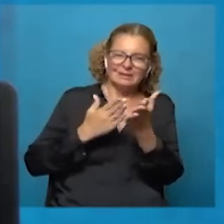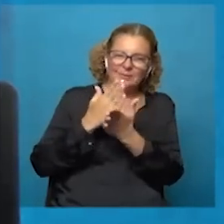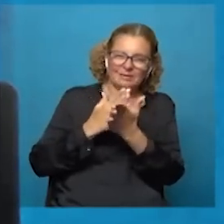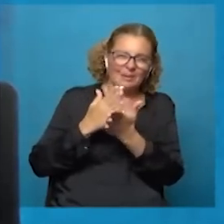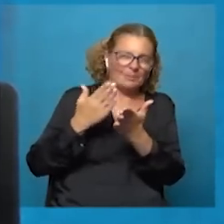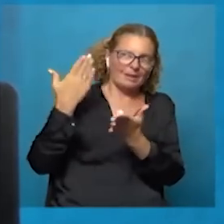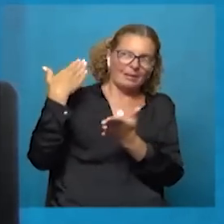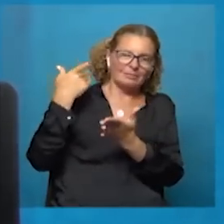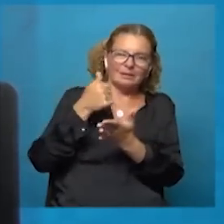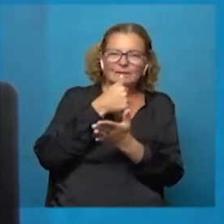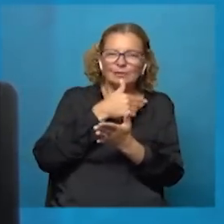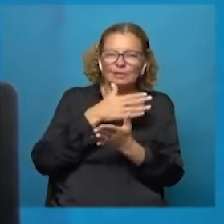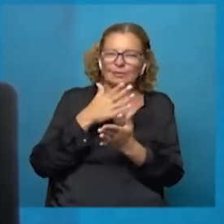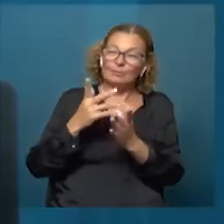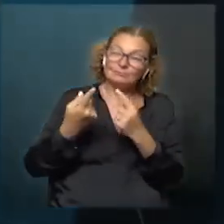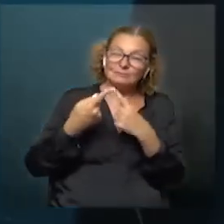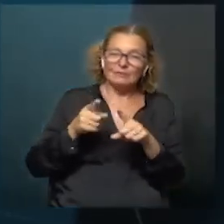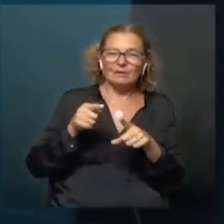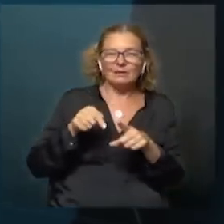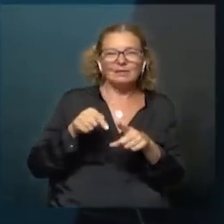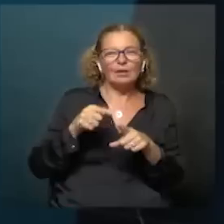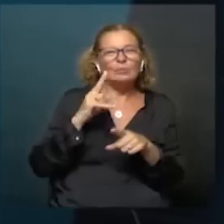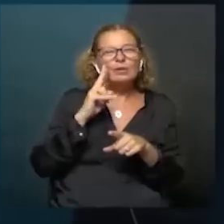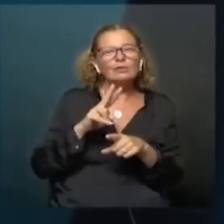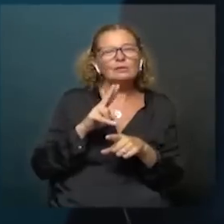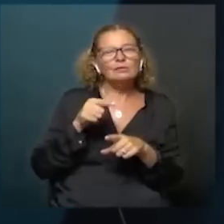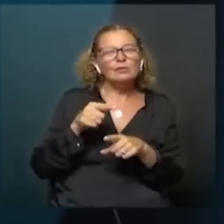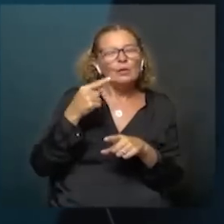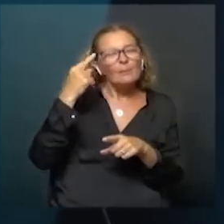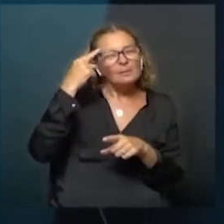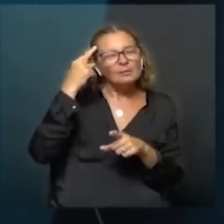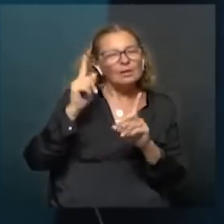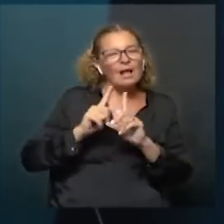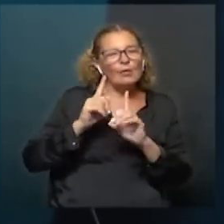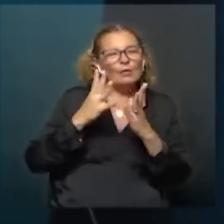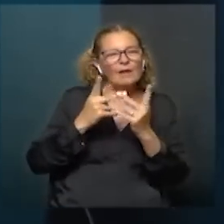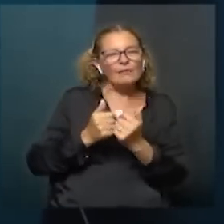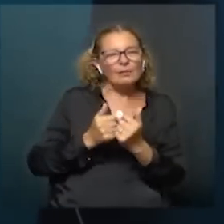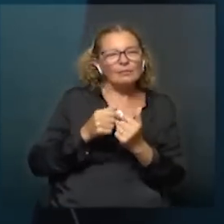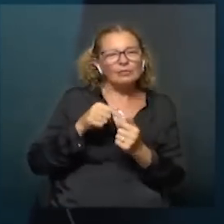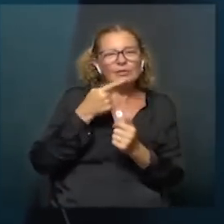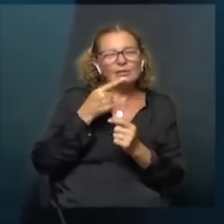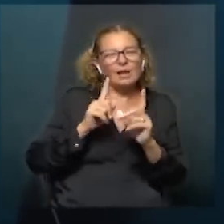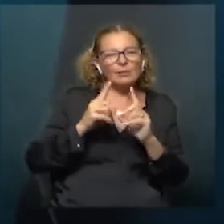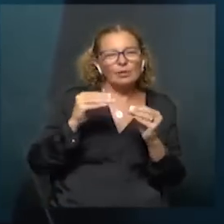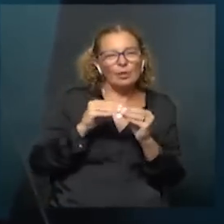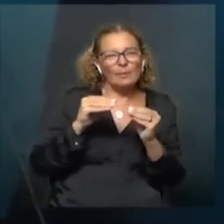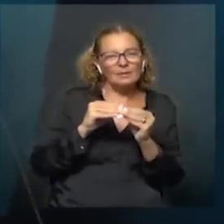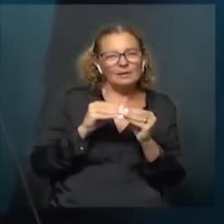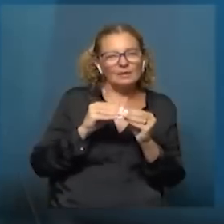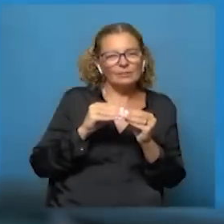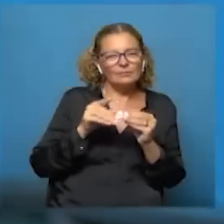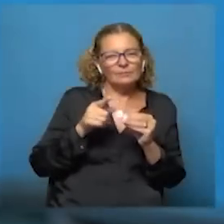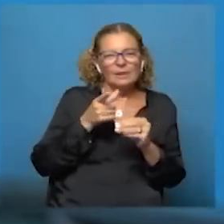de la historia siempre ha sido muy particular en este caso cómo lo estás viendo y yo creo que de alguna manera yo se lo decía a algunos compañeros en retiro no